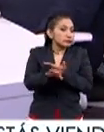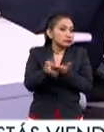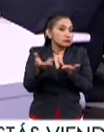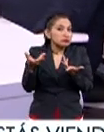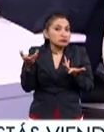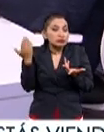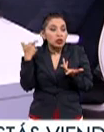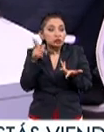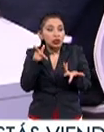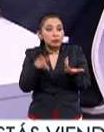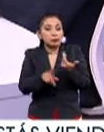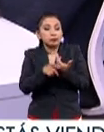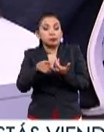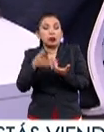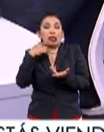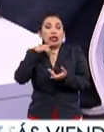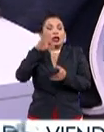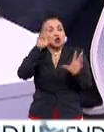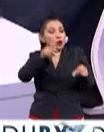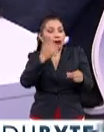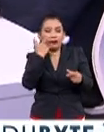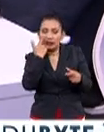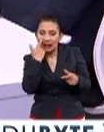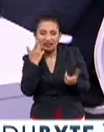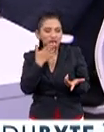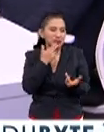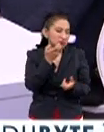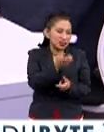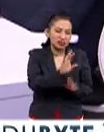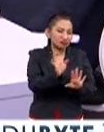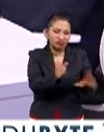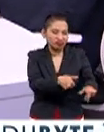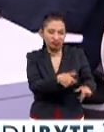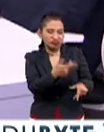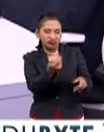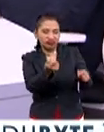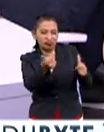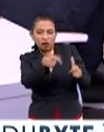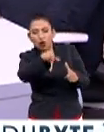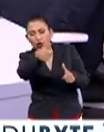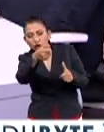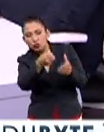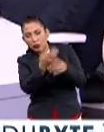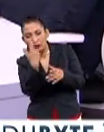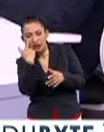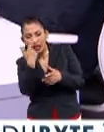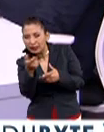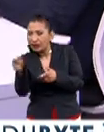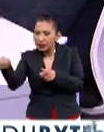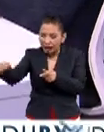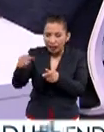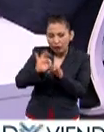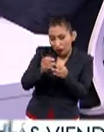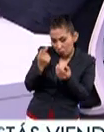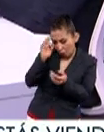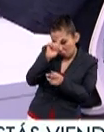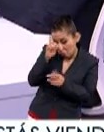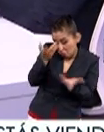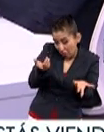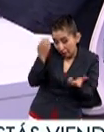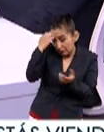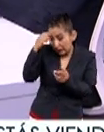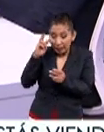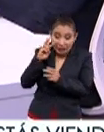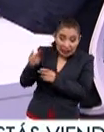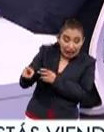evitarles tropezones, no, mira, no, esto no funciona así, no, hay que entrarle por acá porque la experiencia